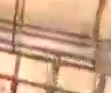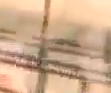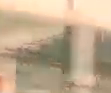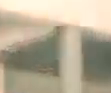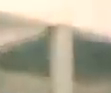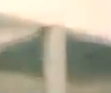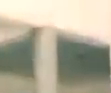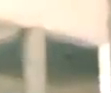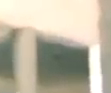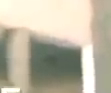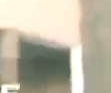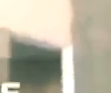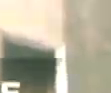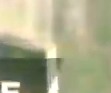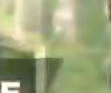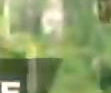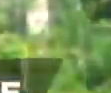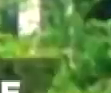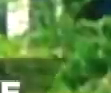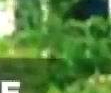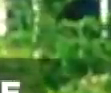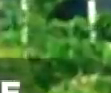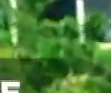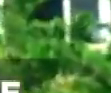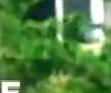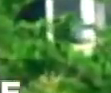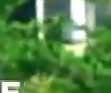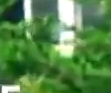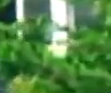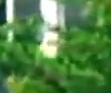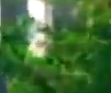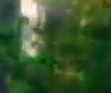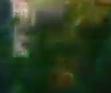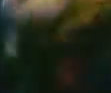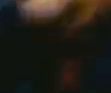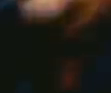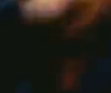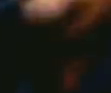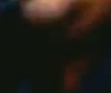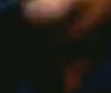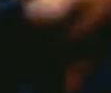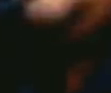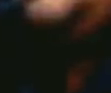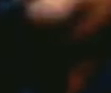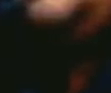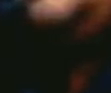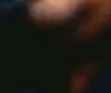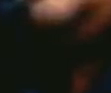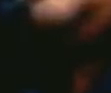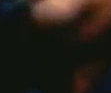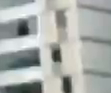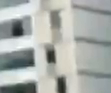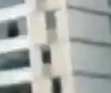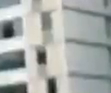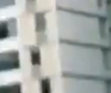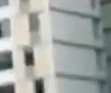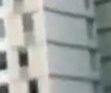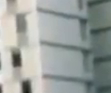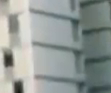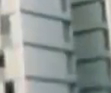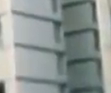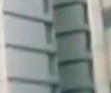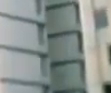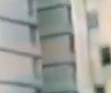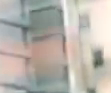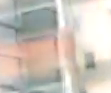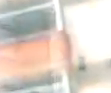comprometidos con el legado del comandante Hugo Rafael Chávez Frías. Desde la primera vivienda entregada, cada uno de